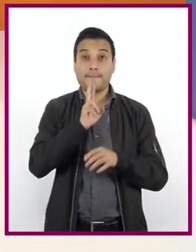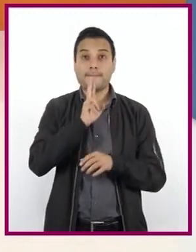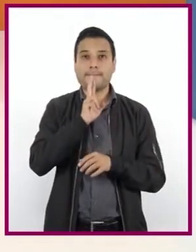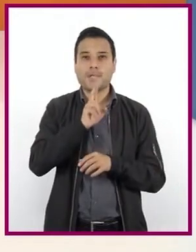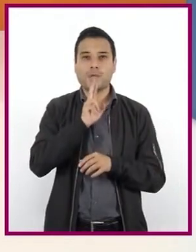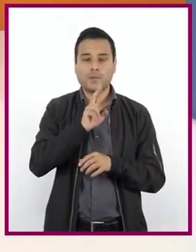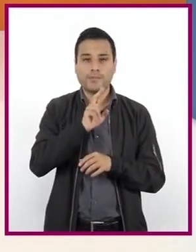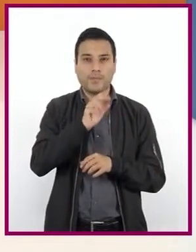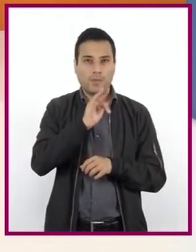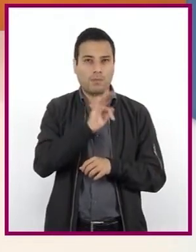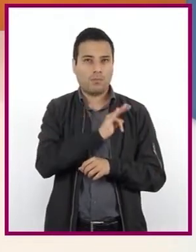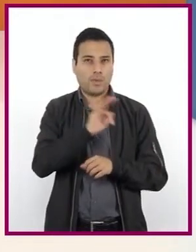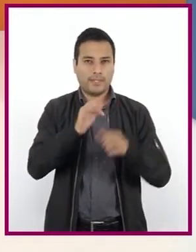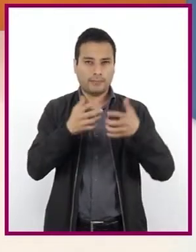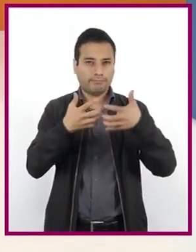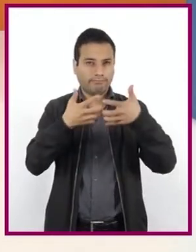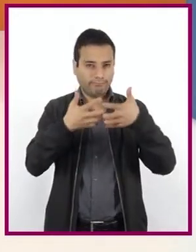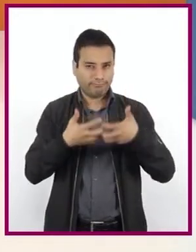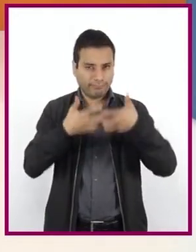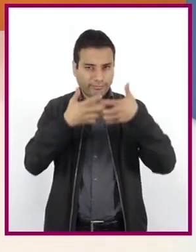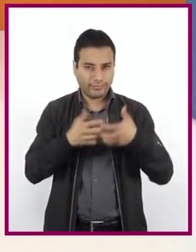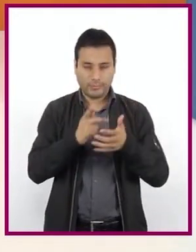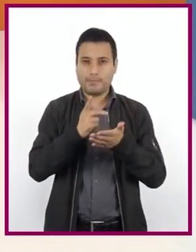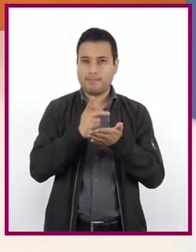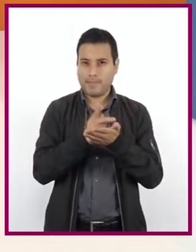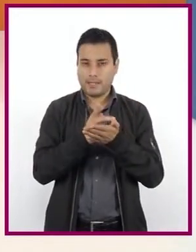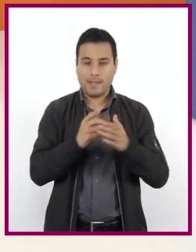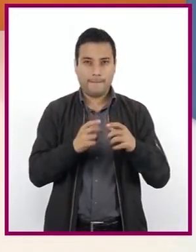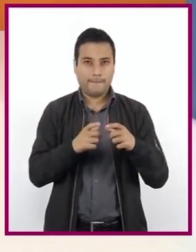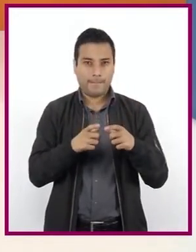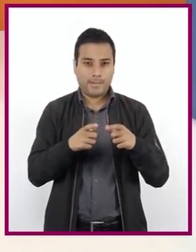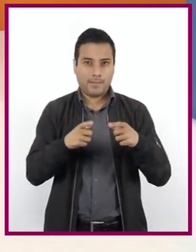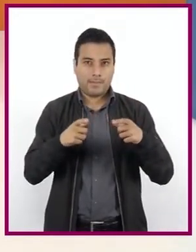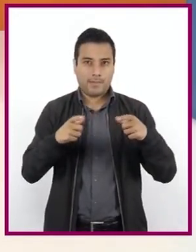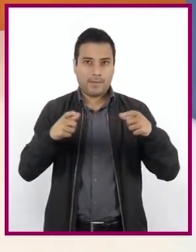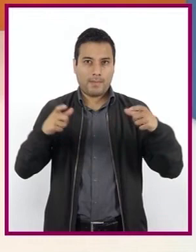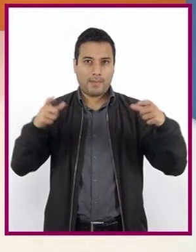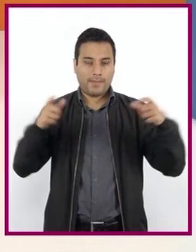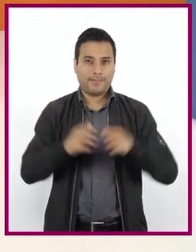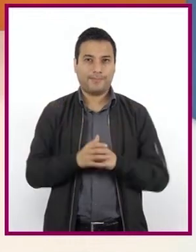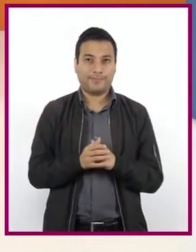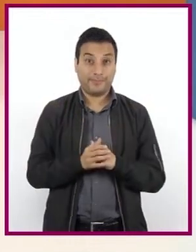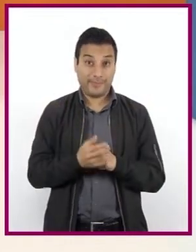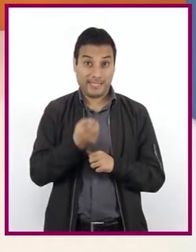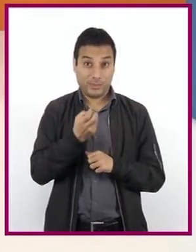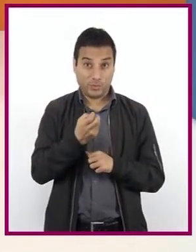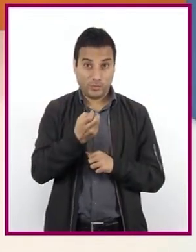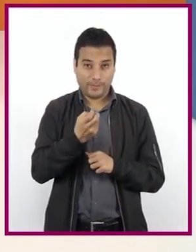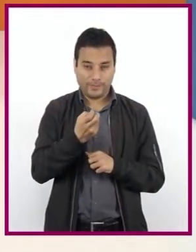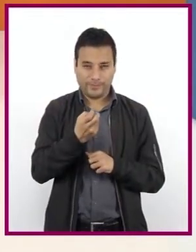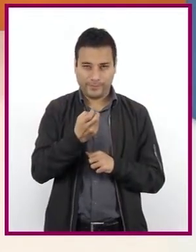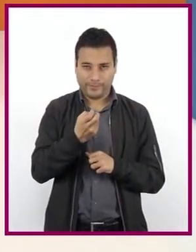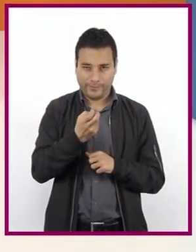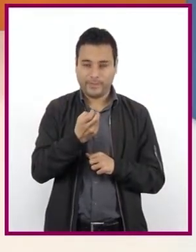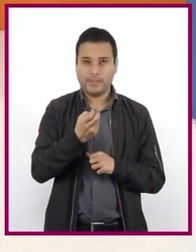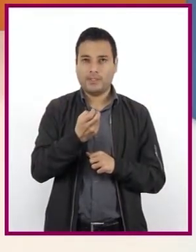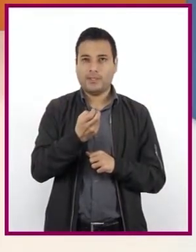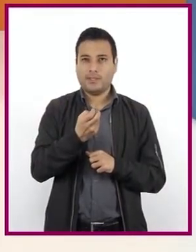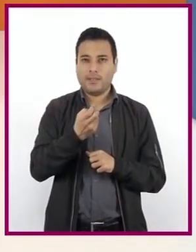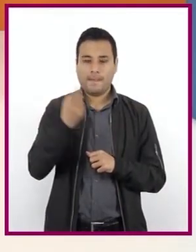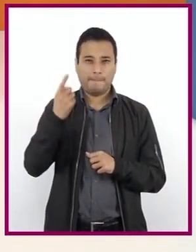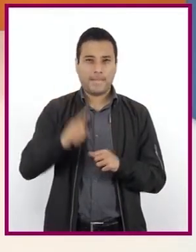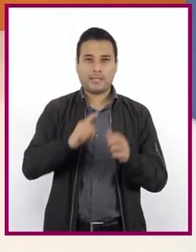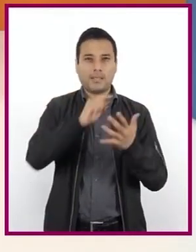incrementar la producción de plata. De esta manera, las principales medidas que se